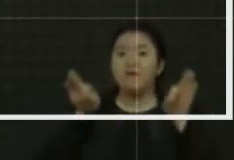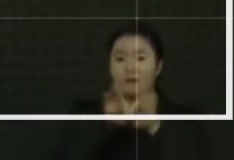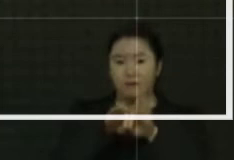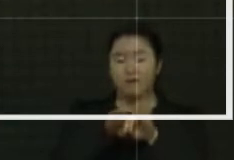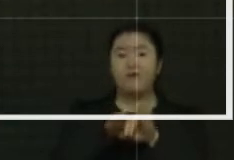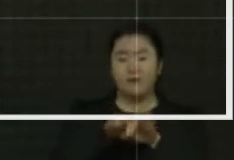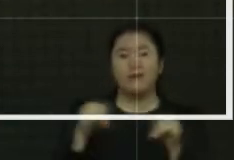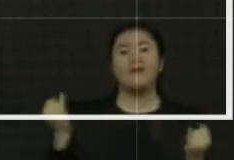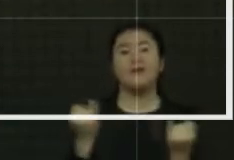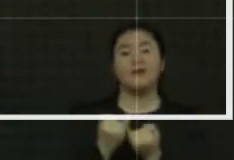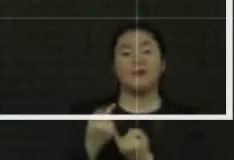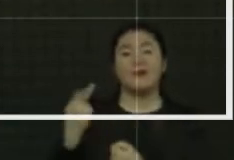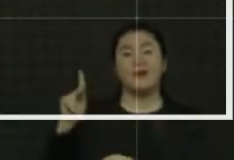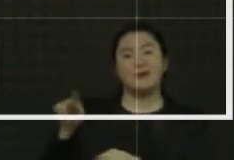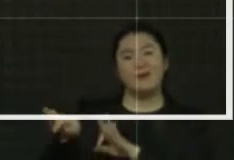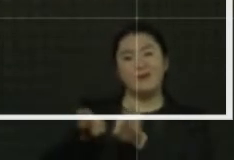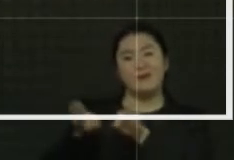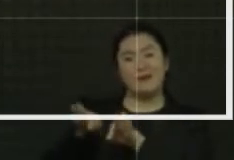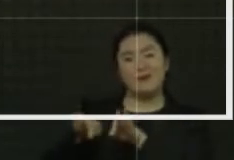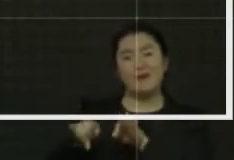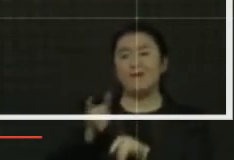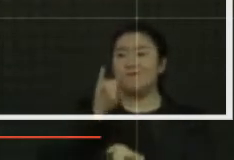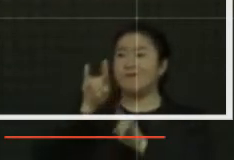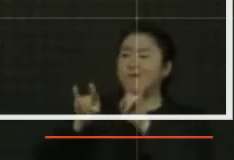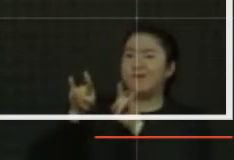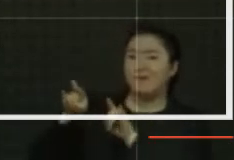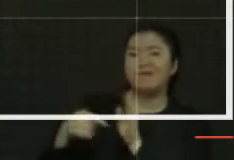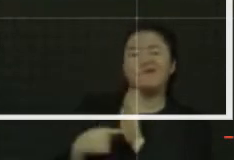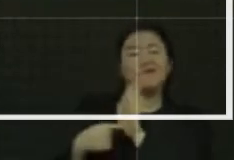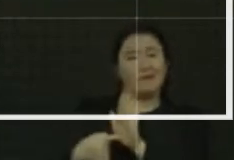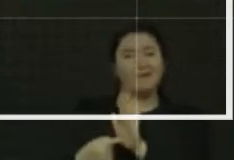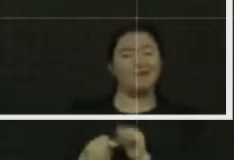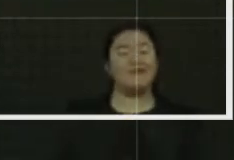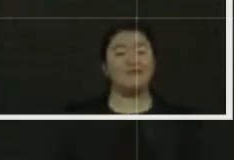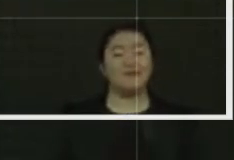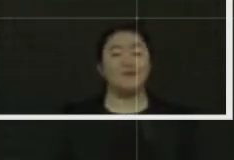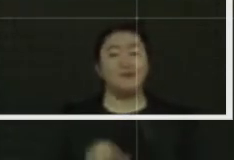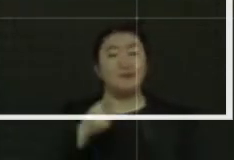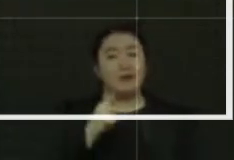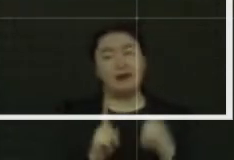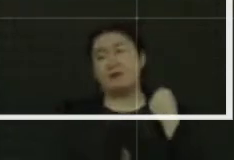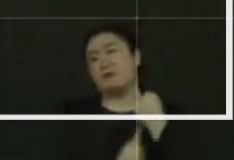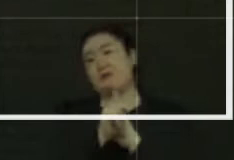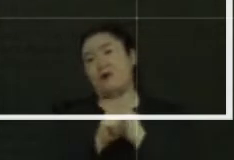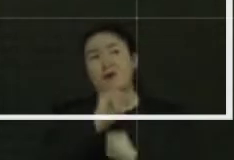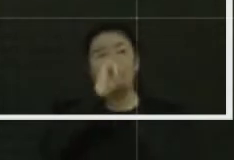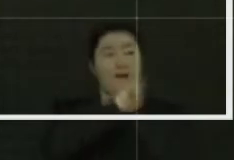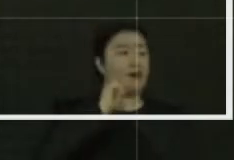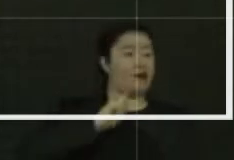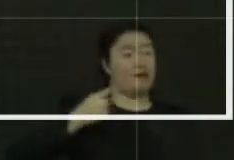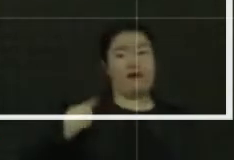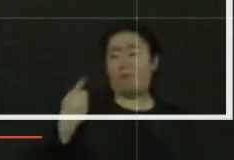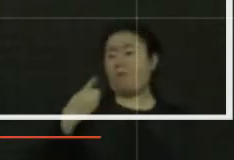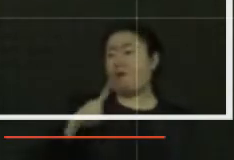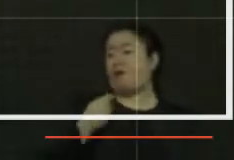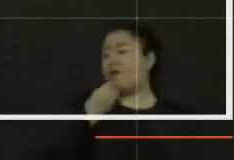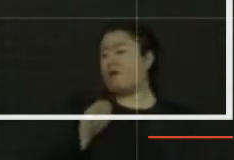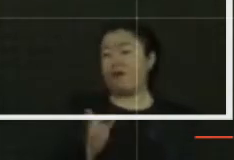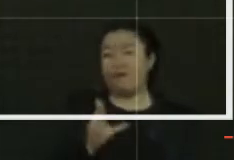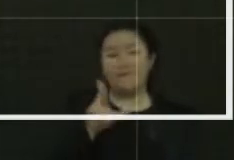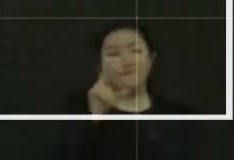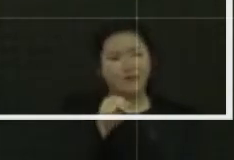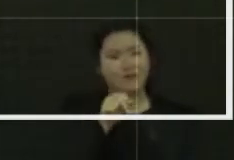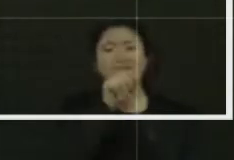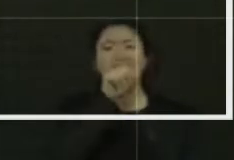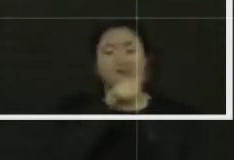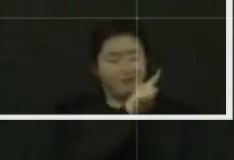también parte de su obra esté también exponiéndose en la ciudad. Pero para que no haya ningún problema, que no sea la jefa de gobierno quien lo decida, pues lo ponemos, como